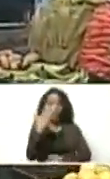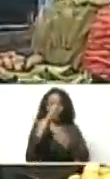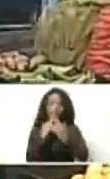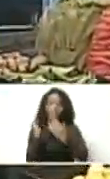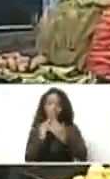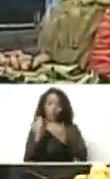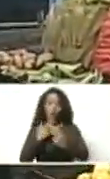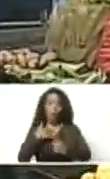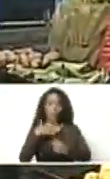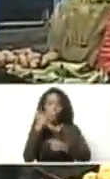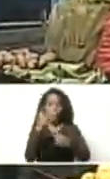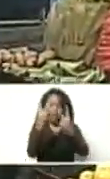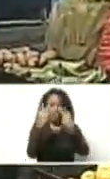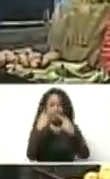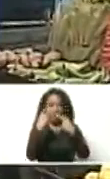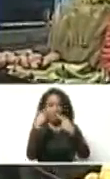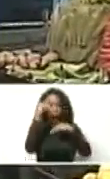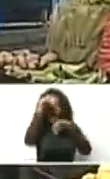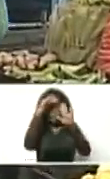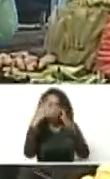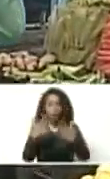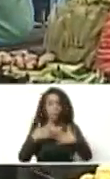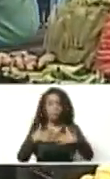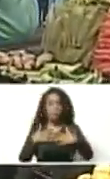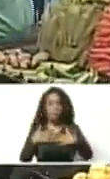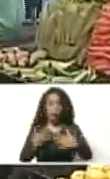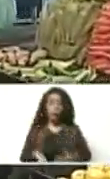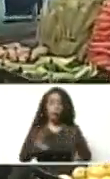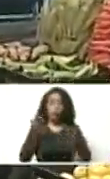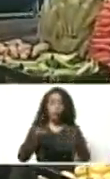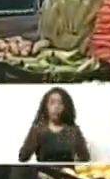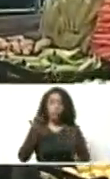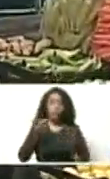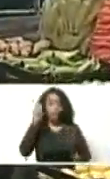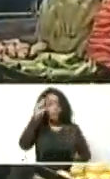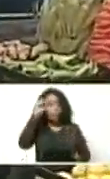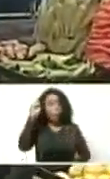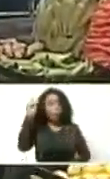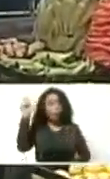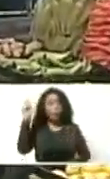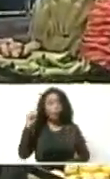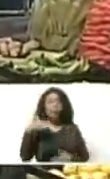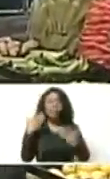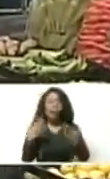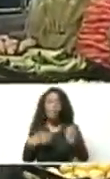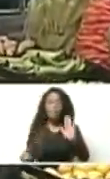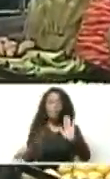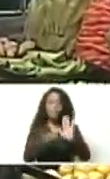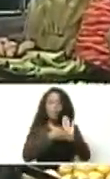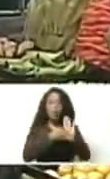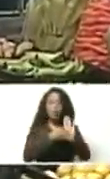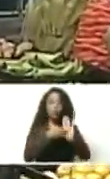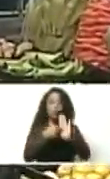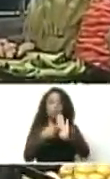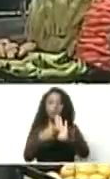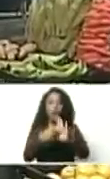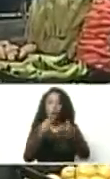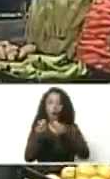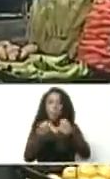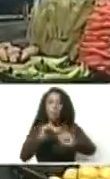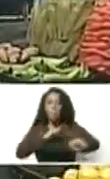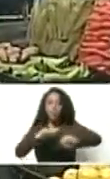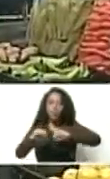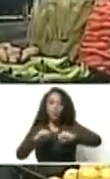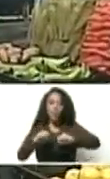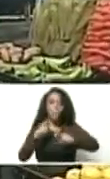que me escucha, que me ve. Importante la teoría que marca la acción,